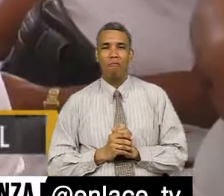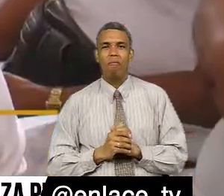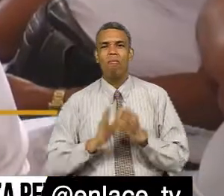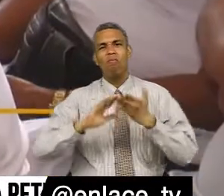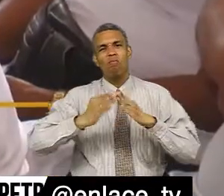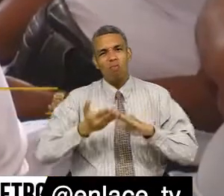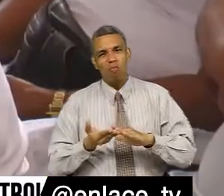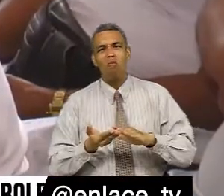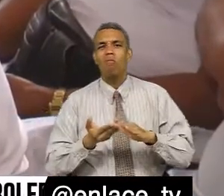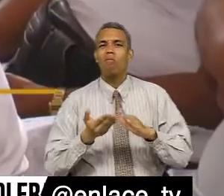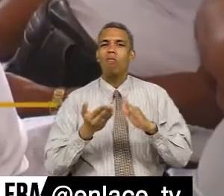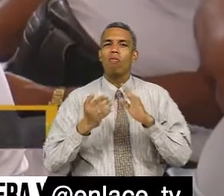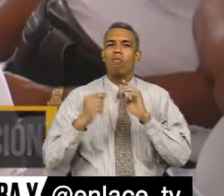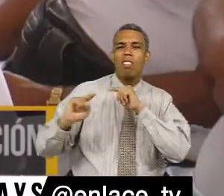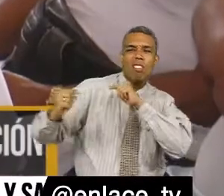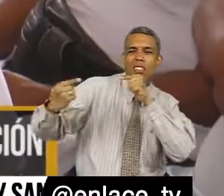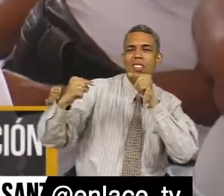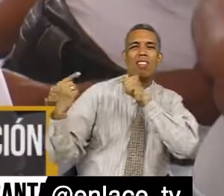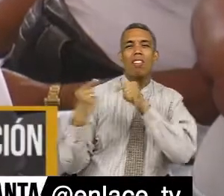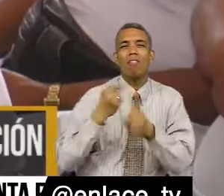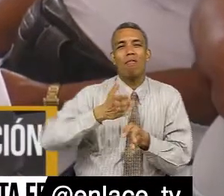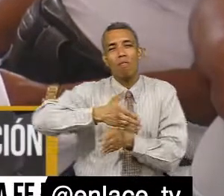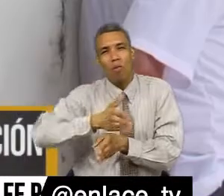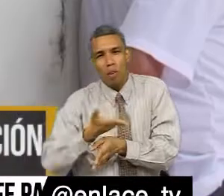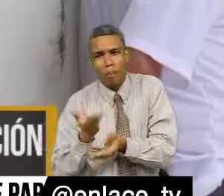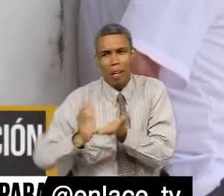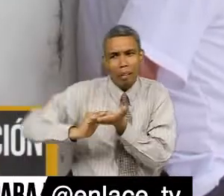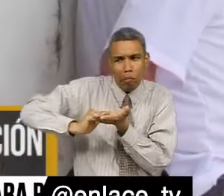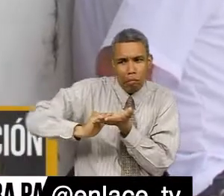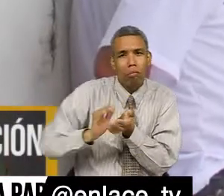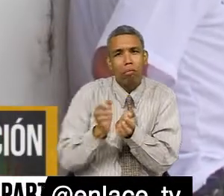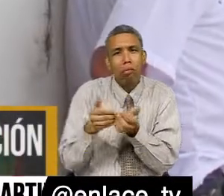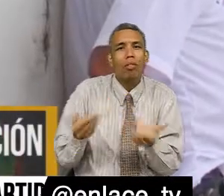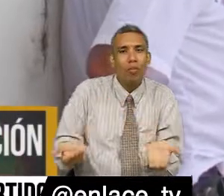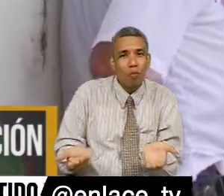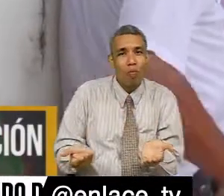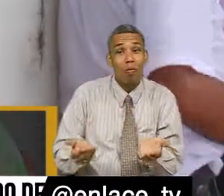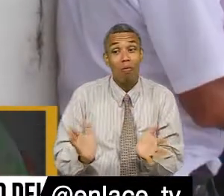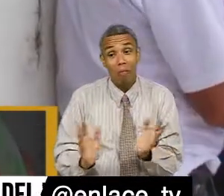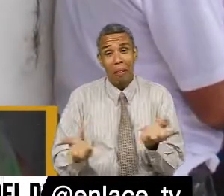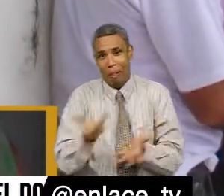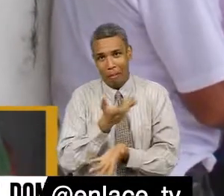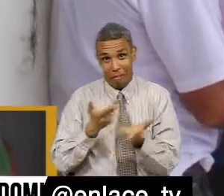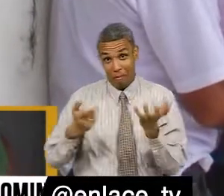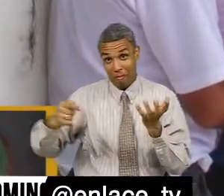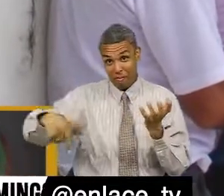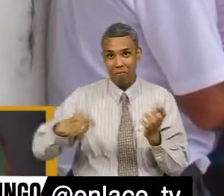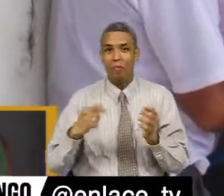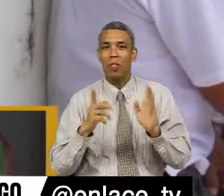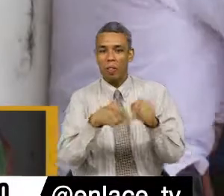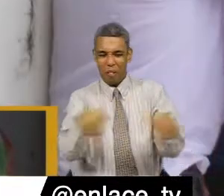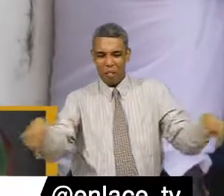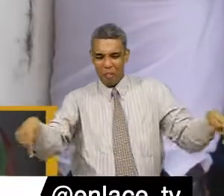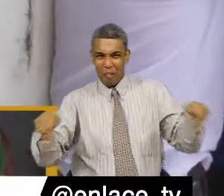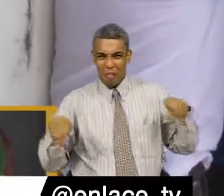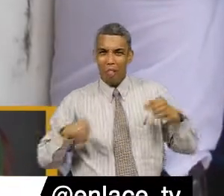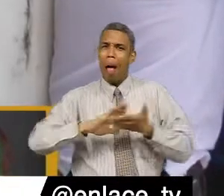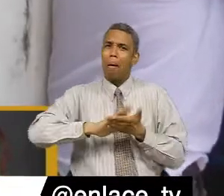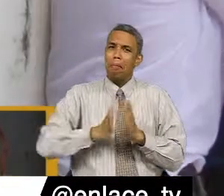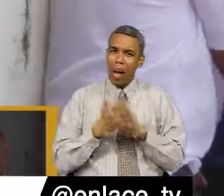técnicas de concertación y resolución de conflictos. Queremos, pues, de pronto que Paz y Convivencia los invitamos a que se una con